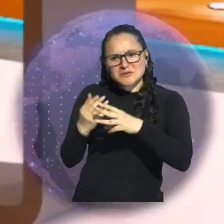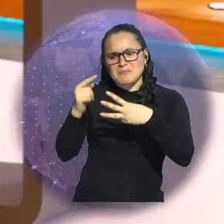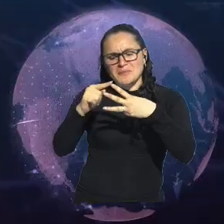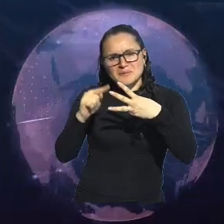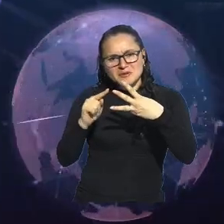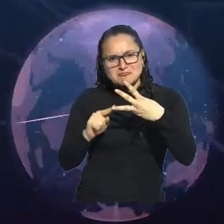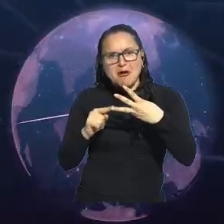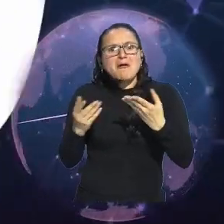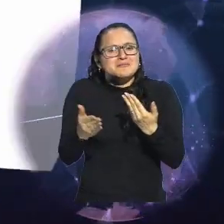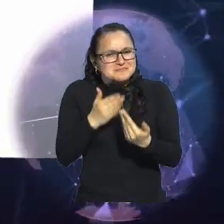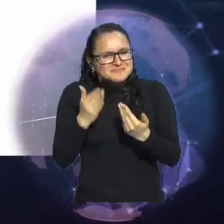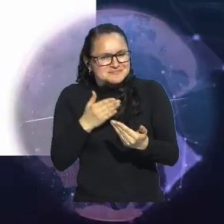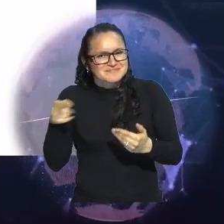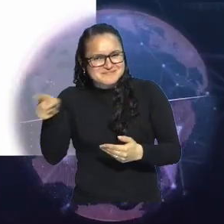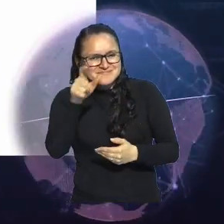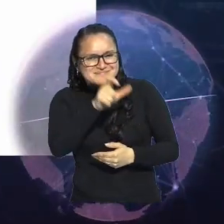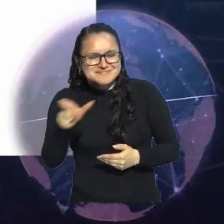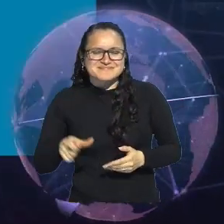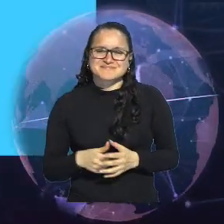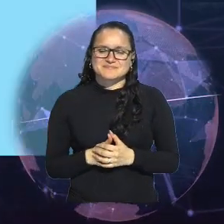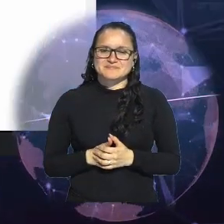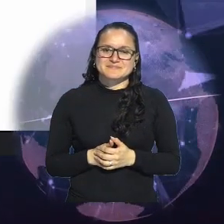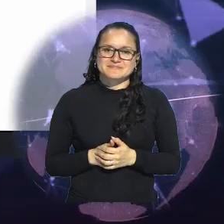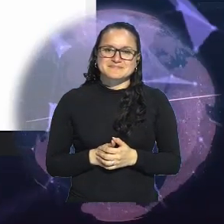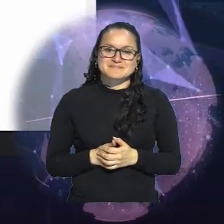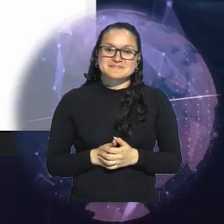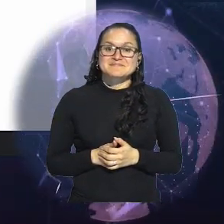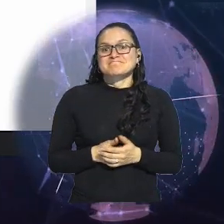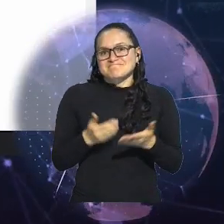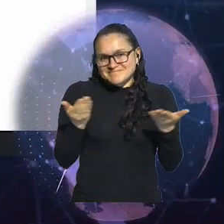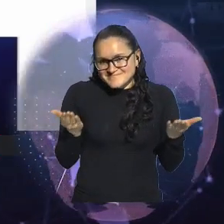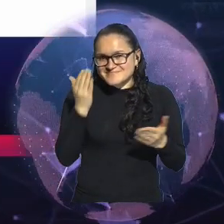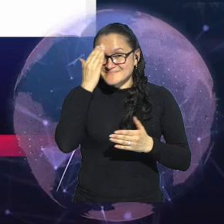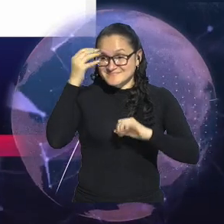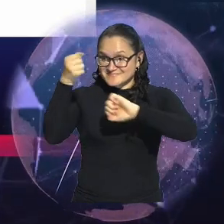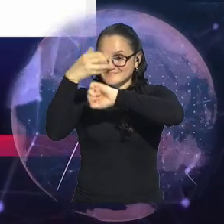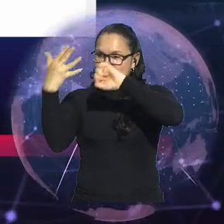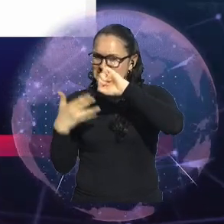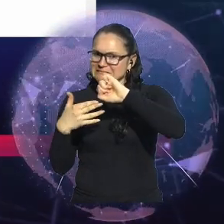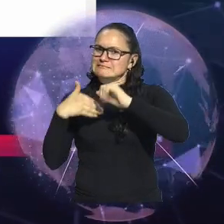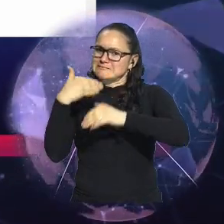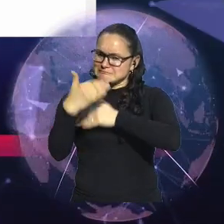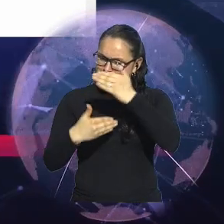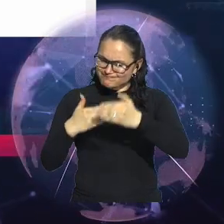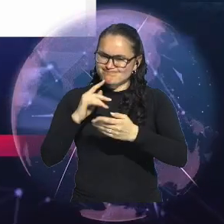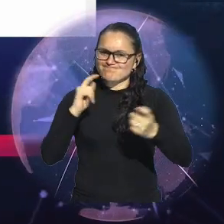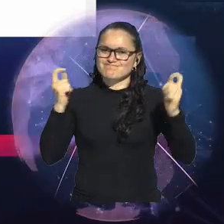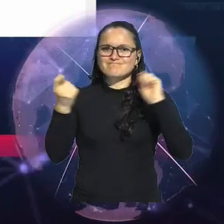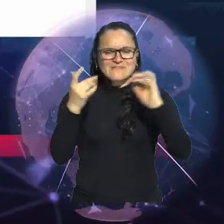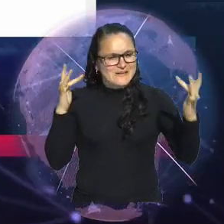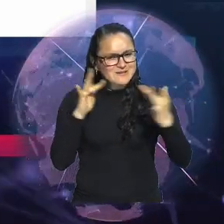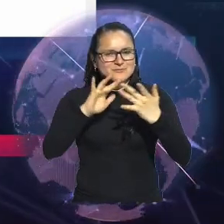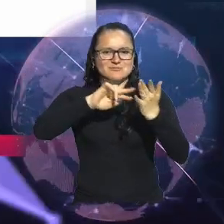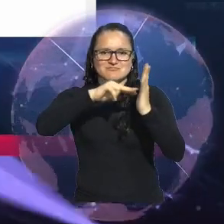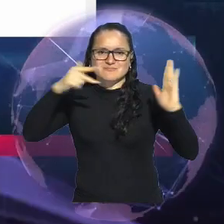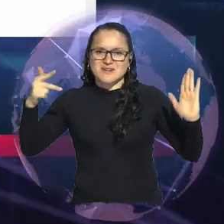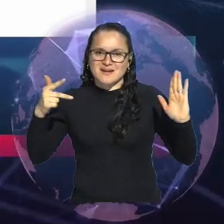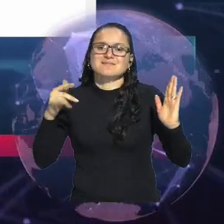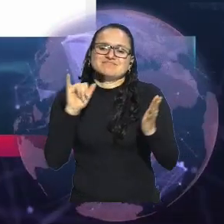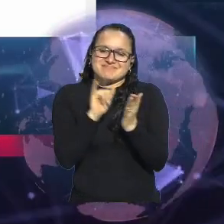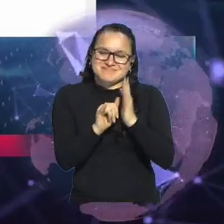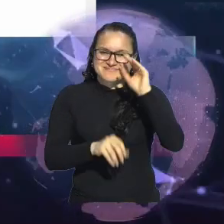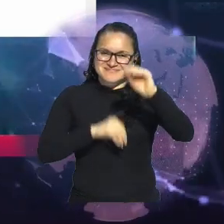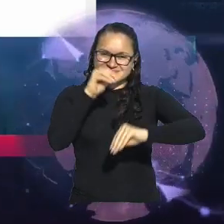usuarios como parte de su estrategia de transformación digital la crc implementó el nuevo sistema de información